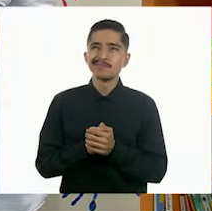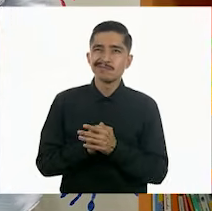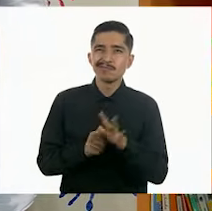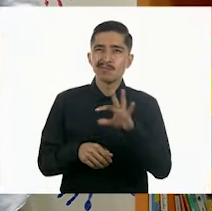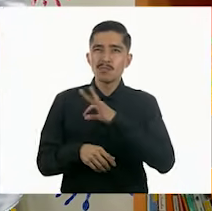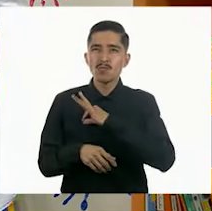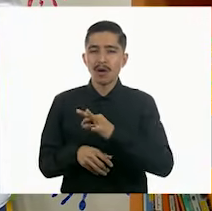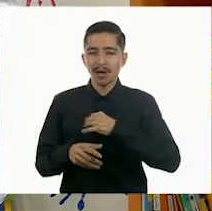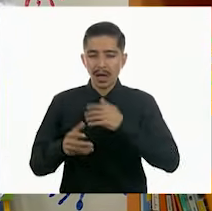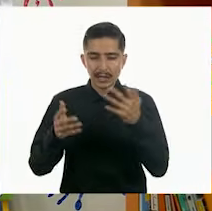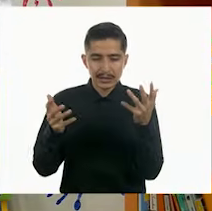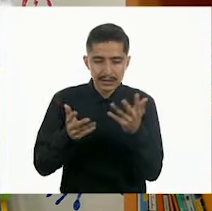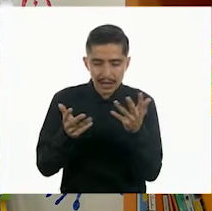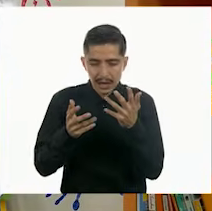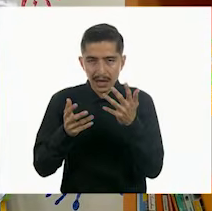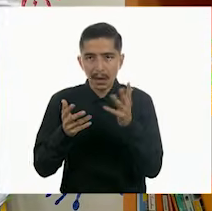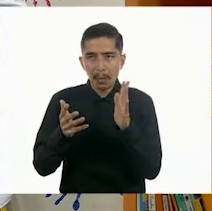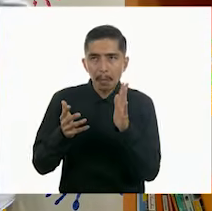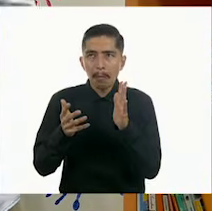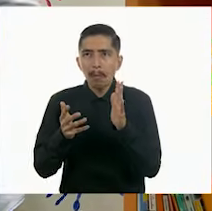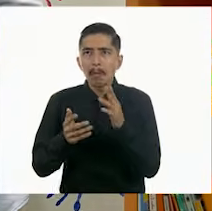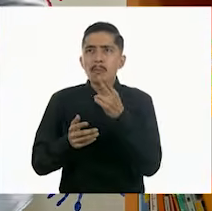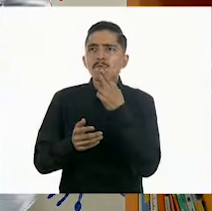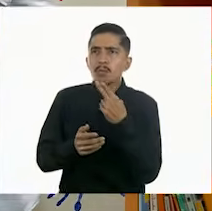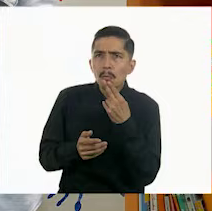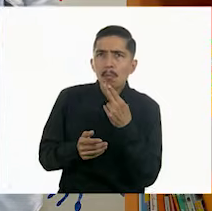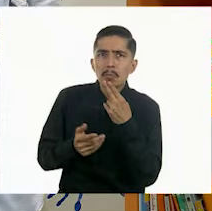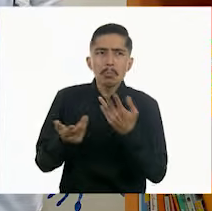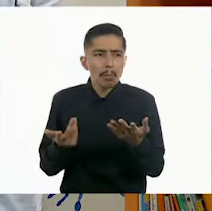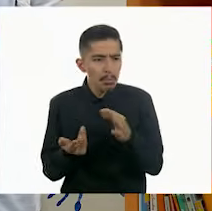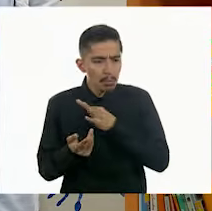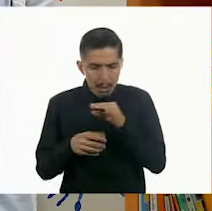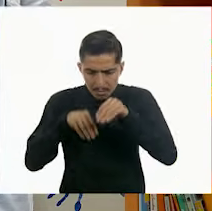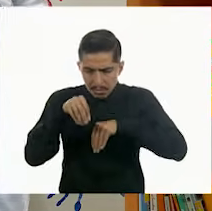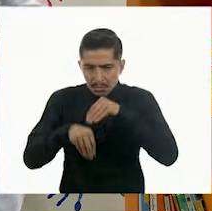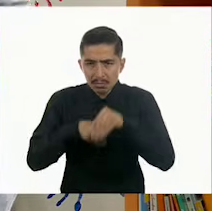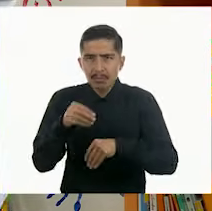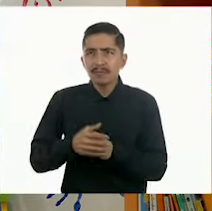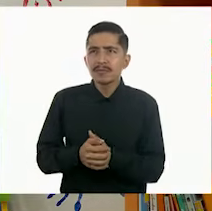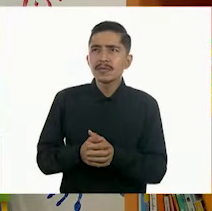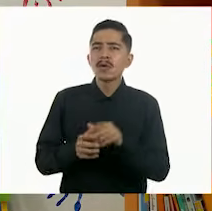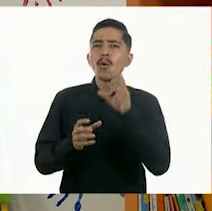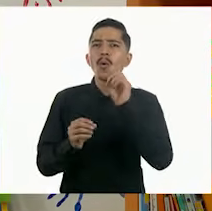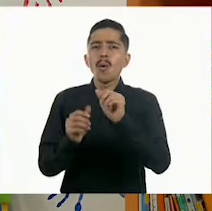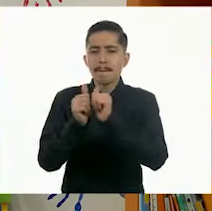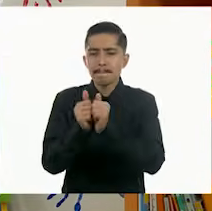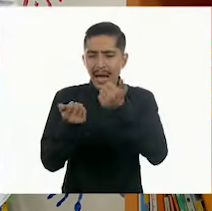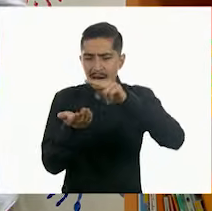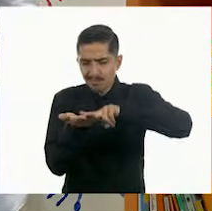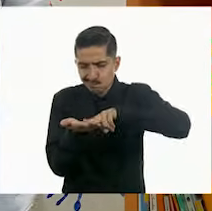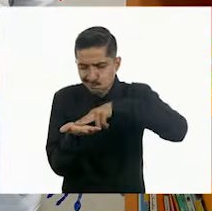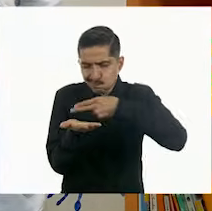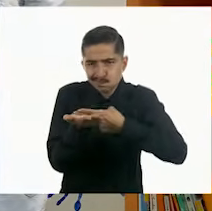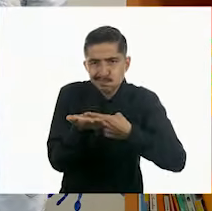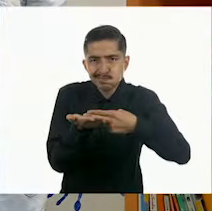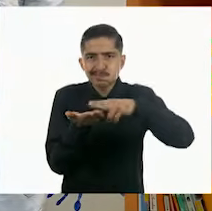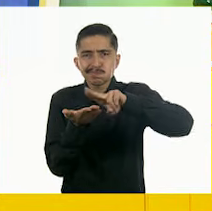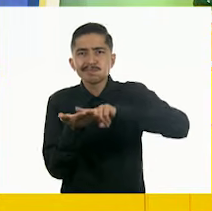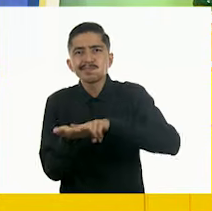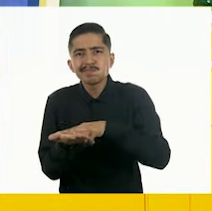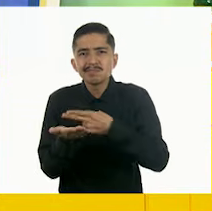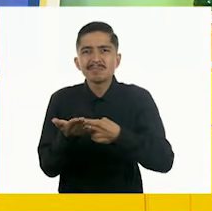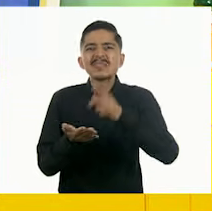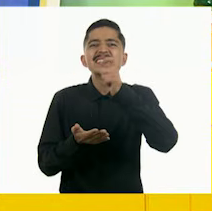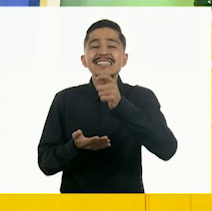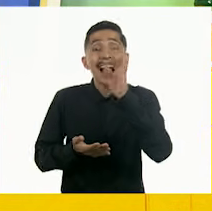podemos hacer como para un dulce, la podemos untar en pan, Claro, claro, claro. Es la